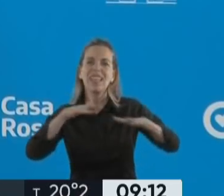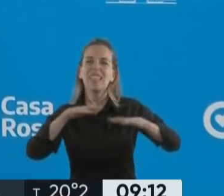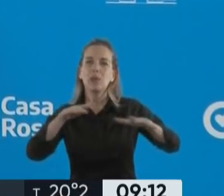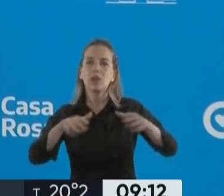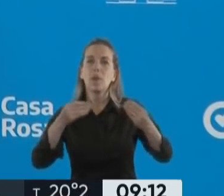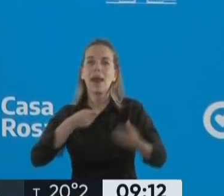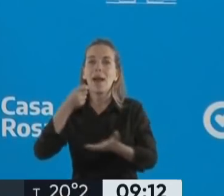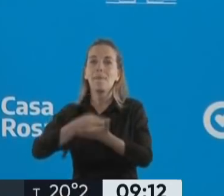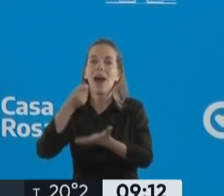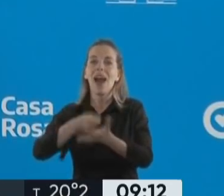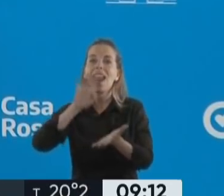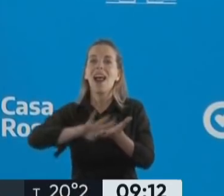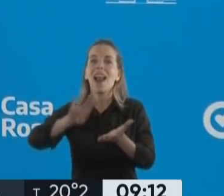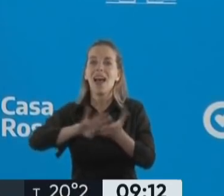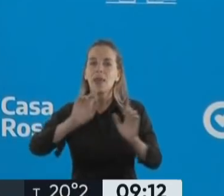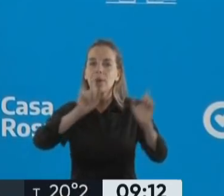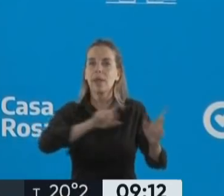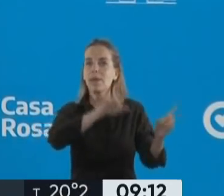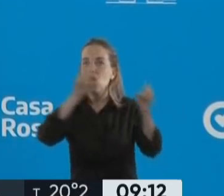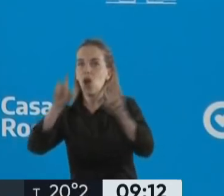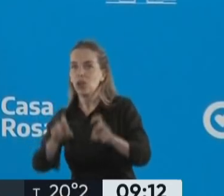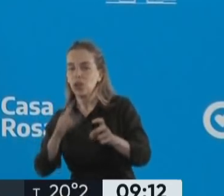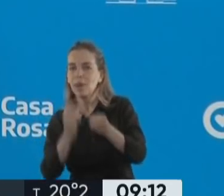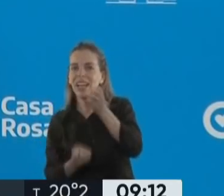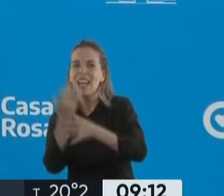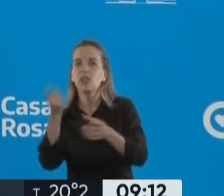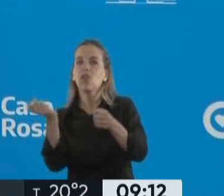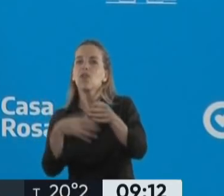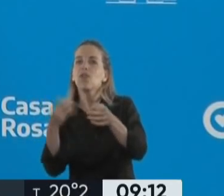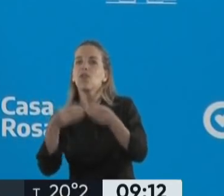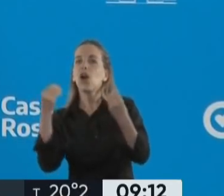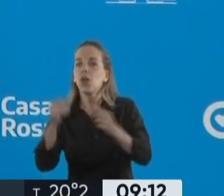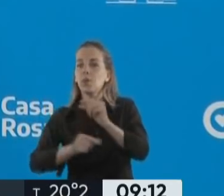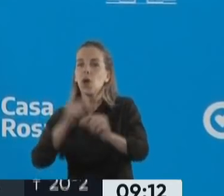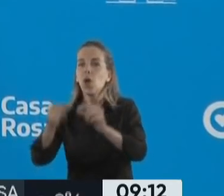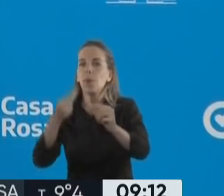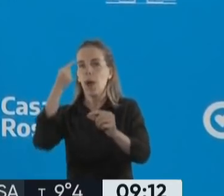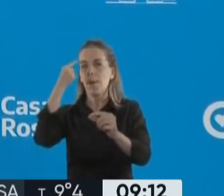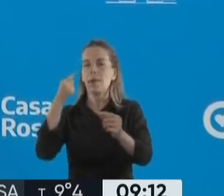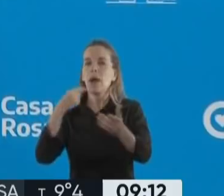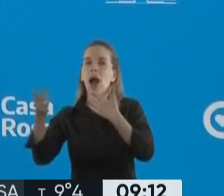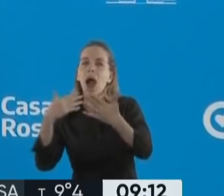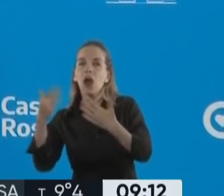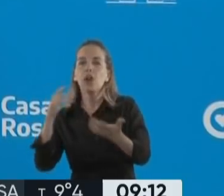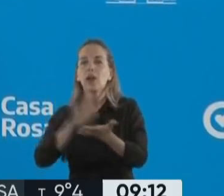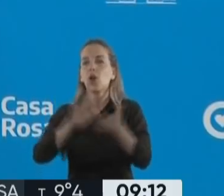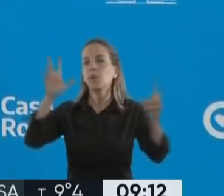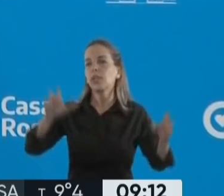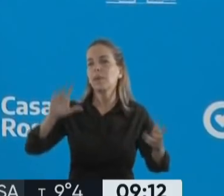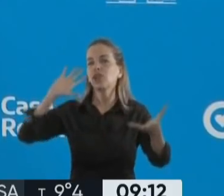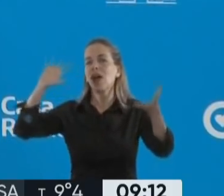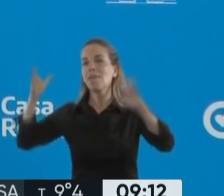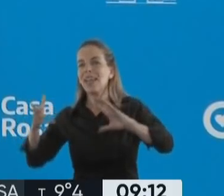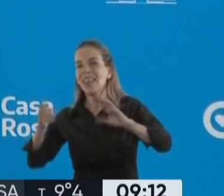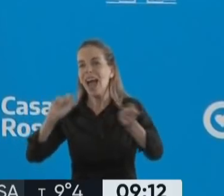existen en ese tema, y también la creación del Fondo de Resiliencia y la posibilidad de comenzar a discutir acciones ambientales a cambio